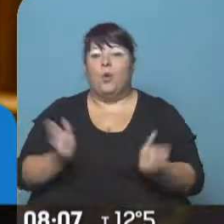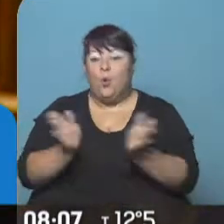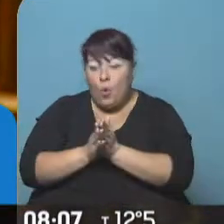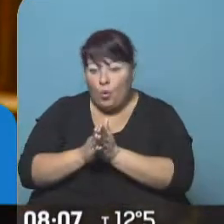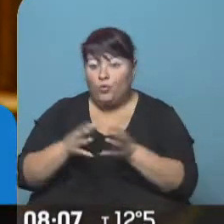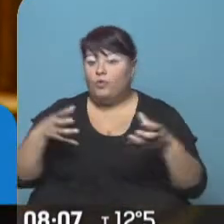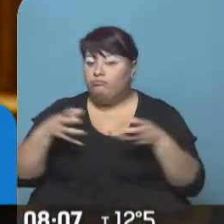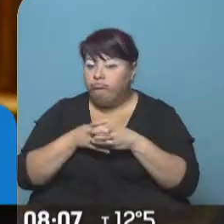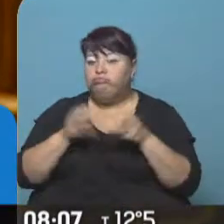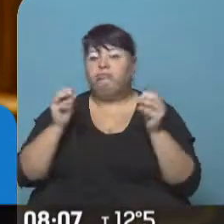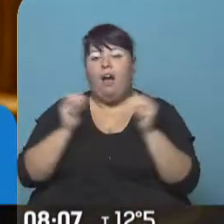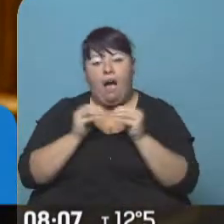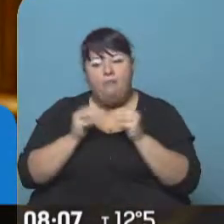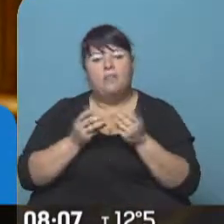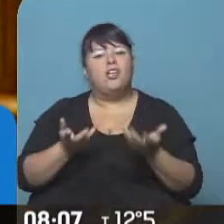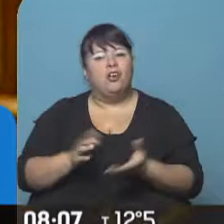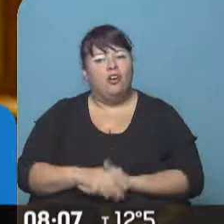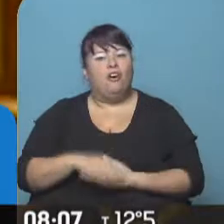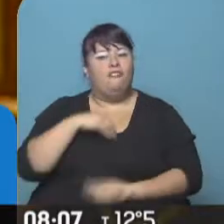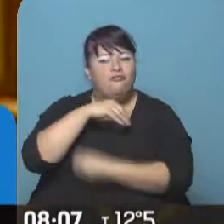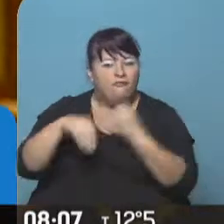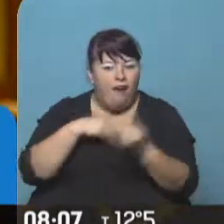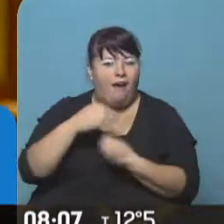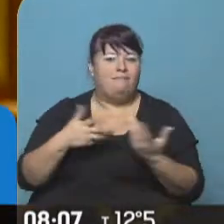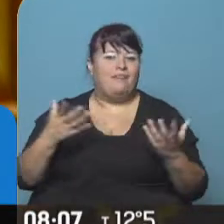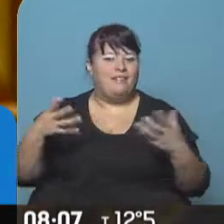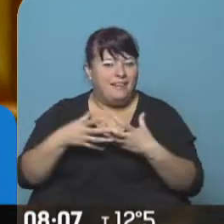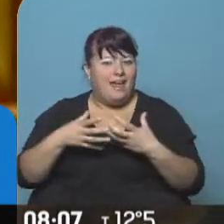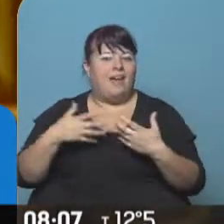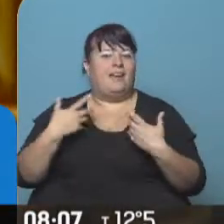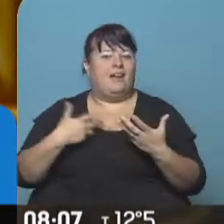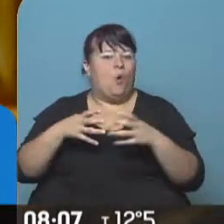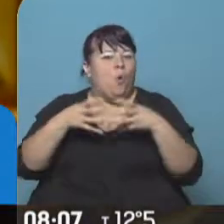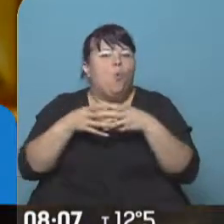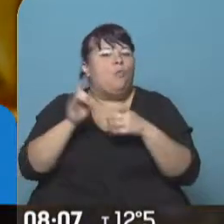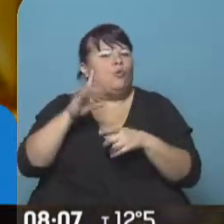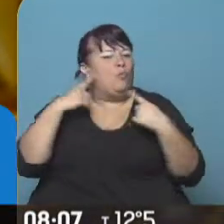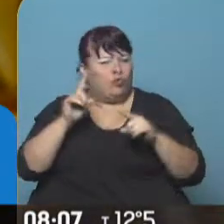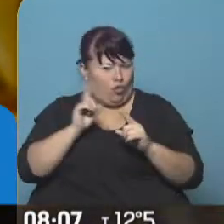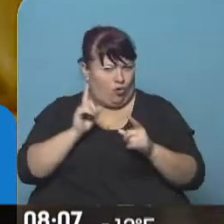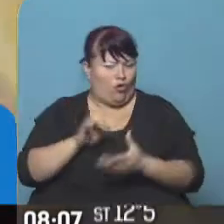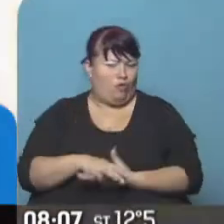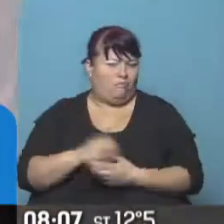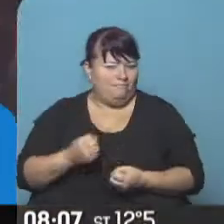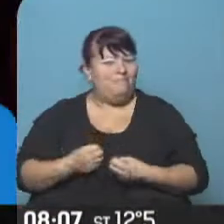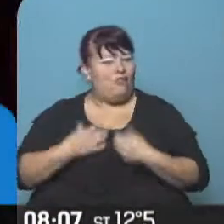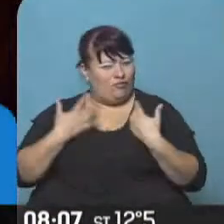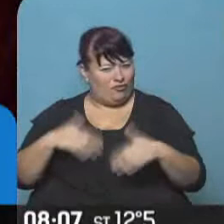juntos, amigos, ¿no? Familias, es mucho más que una banda, así que